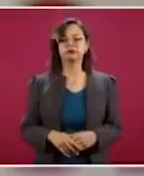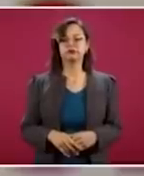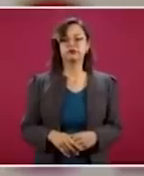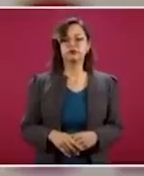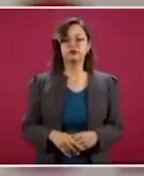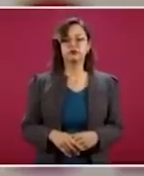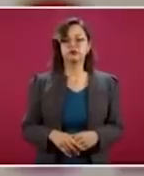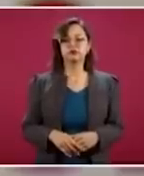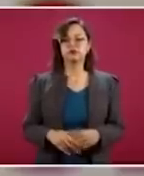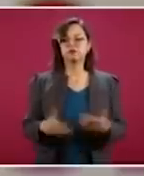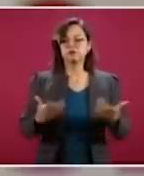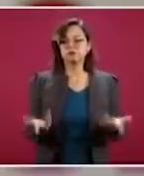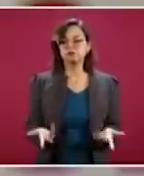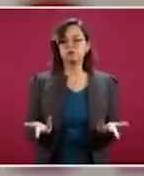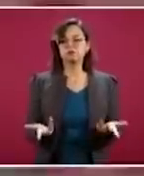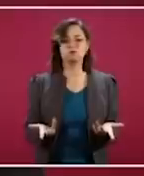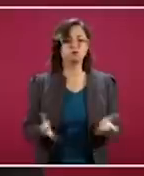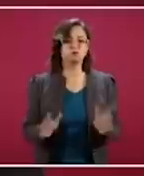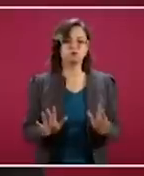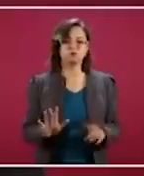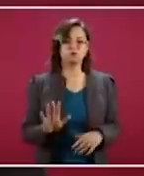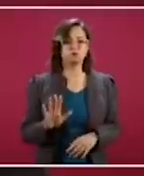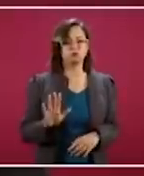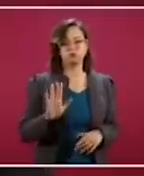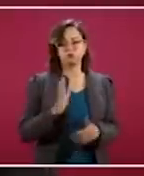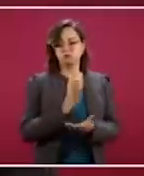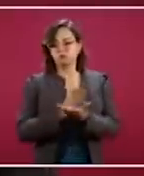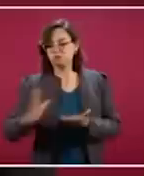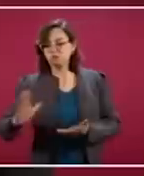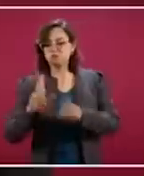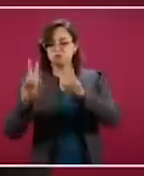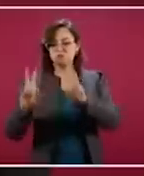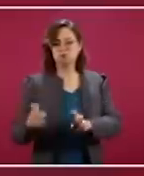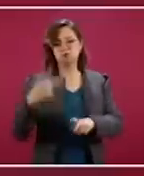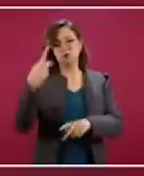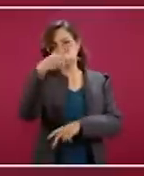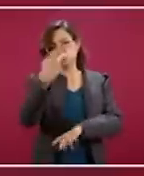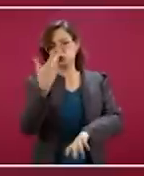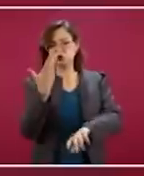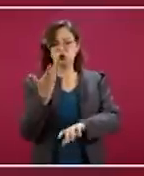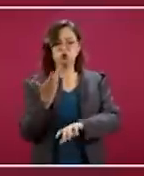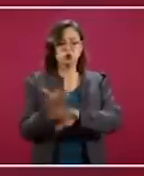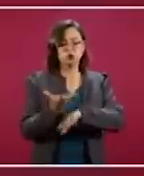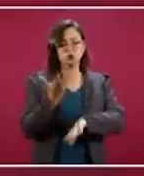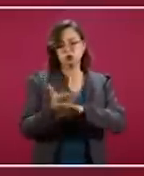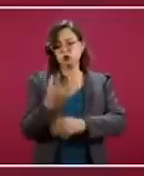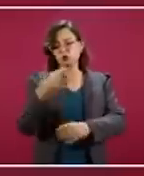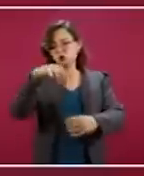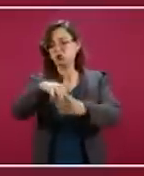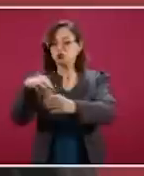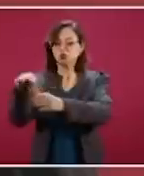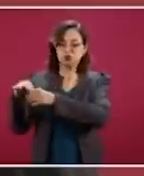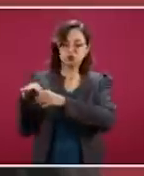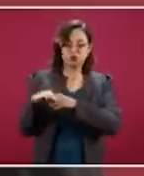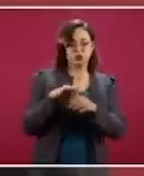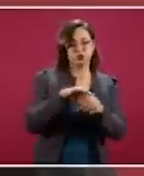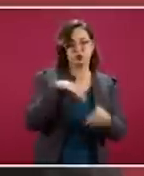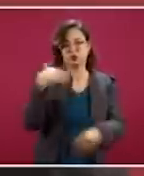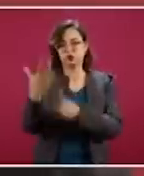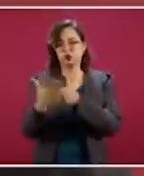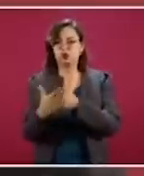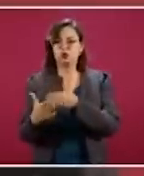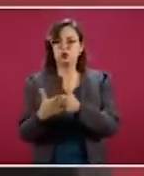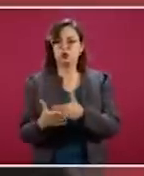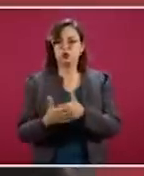las diferencias propias de la democracia que hay en Estados